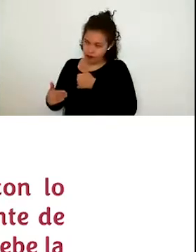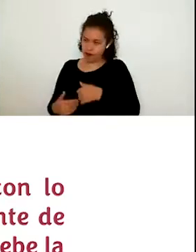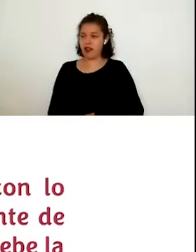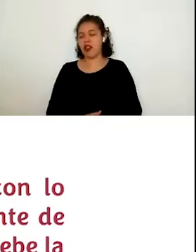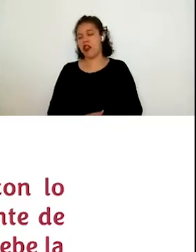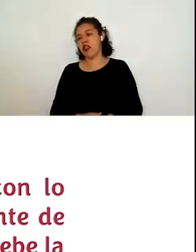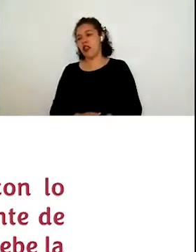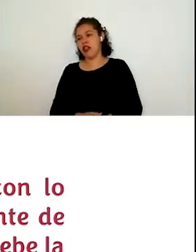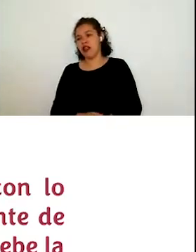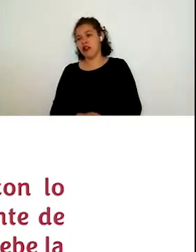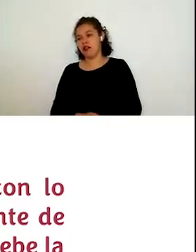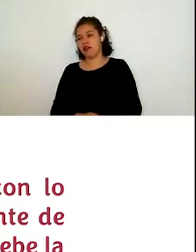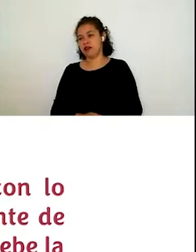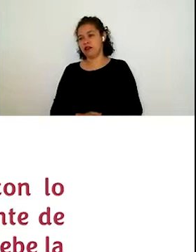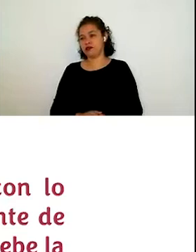necesitan